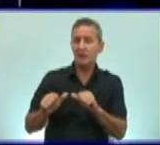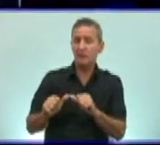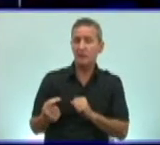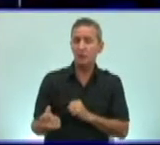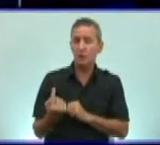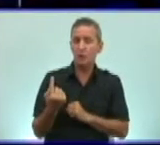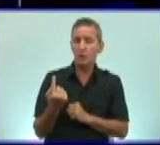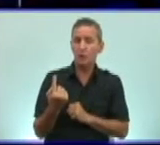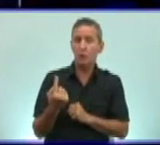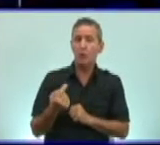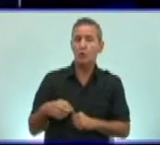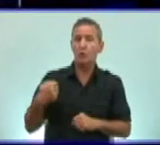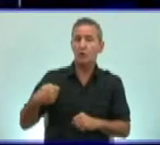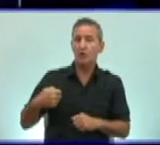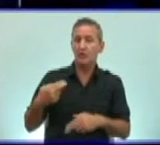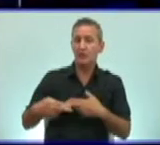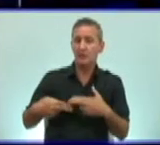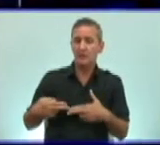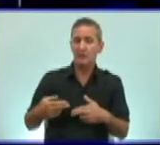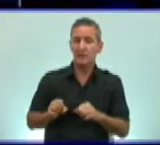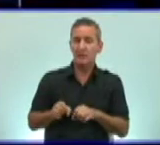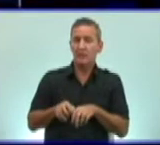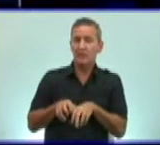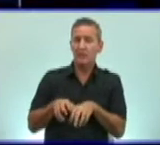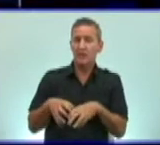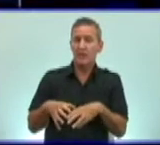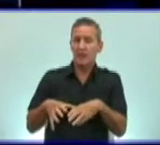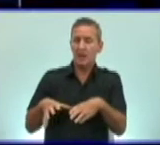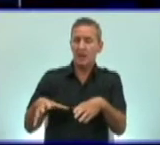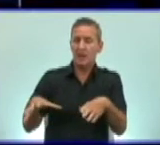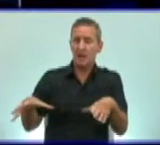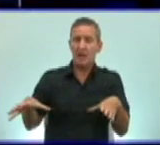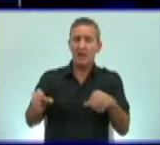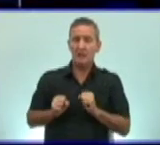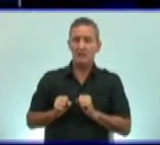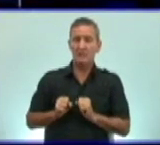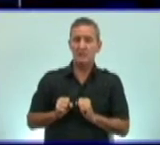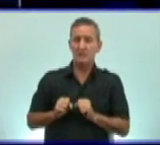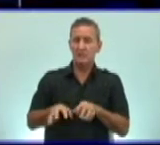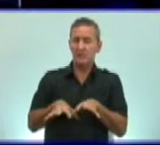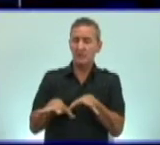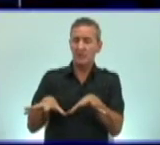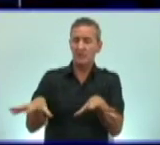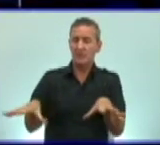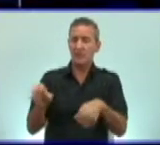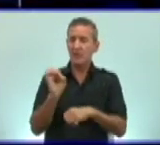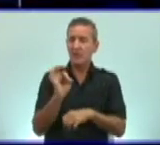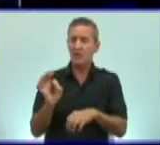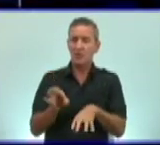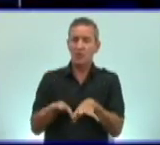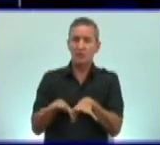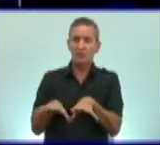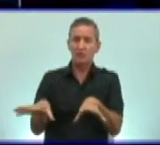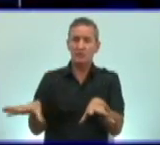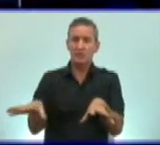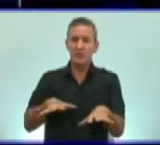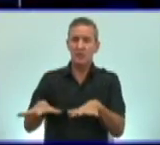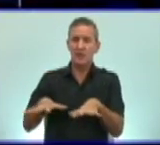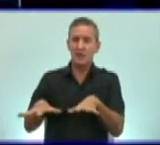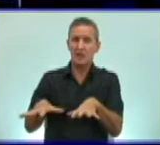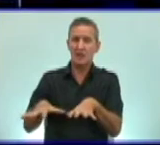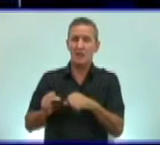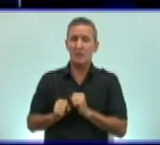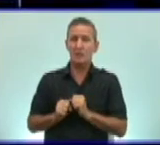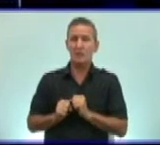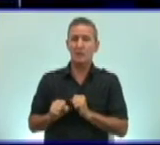que tiene que hacer es disociarse, es decir, que esos iones se separen y entren en movimiento para que la